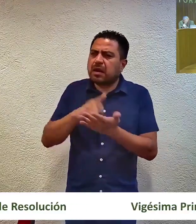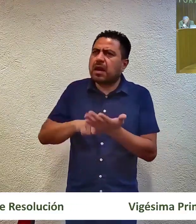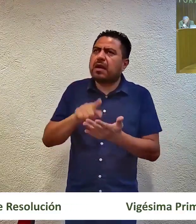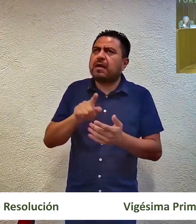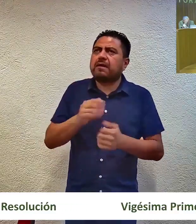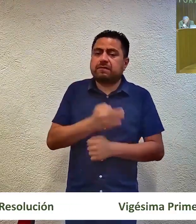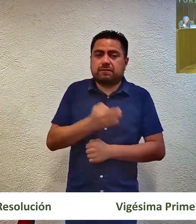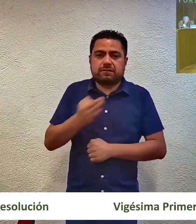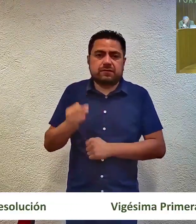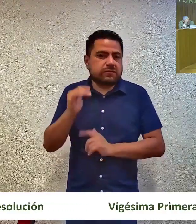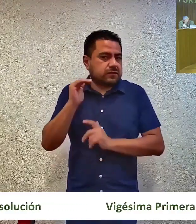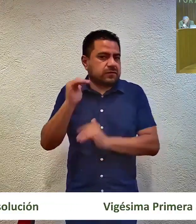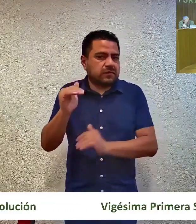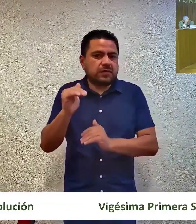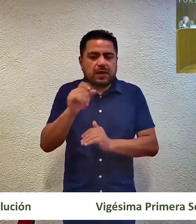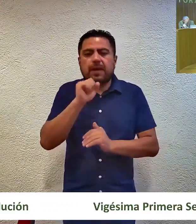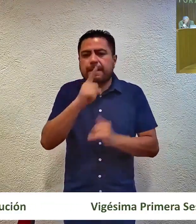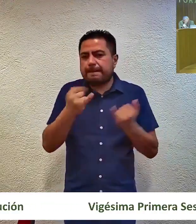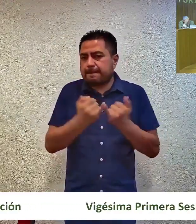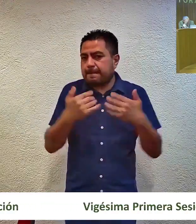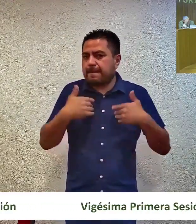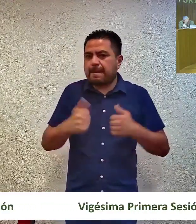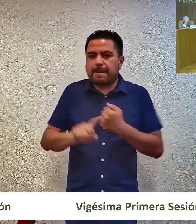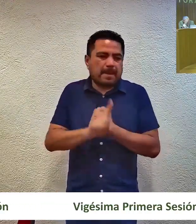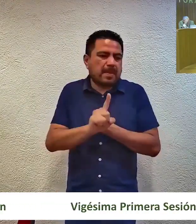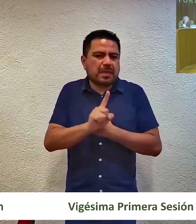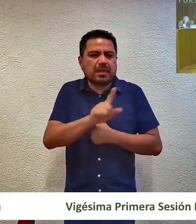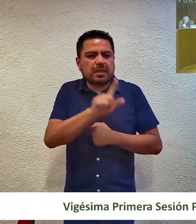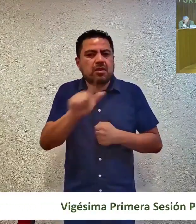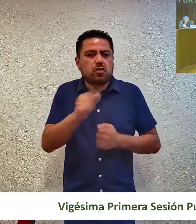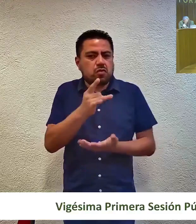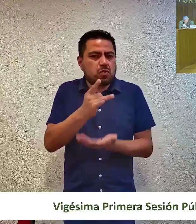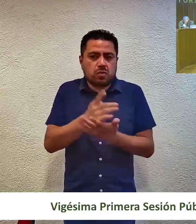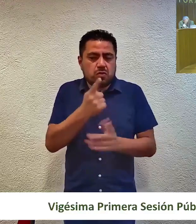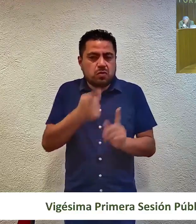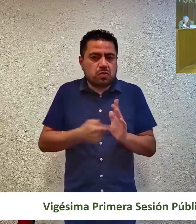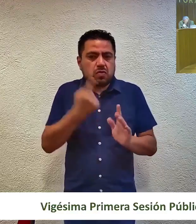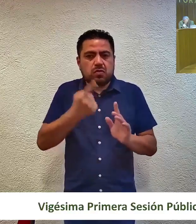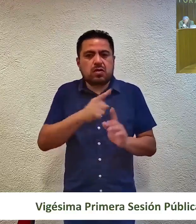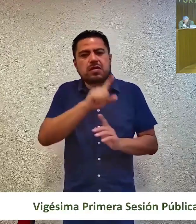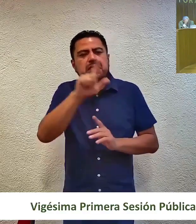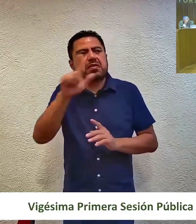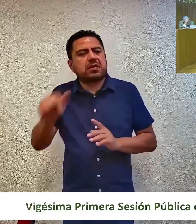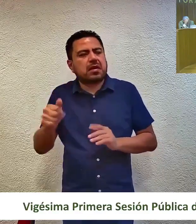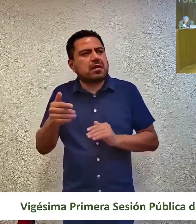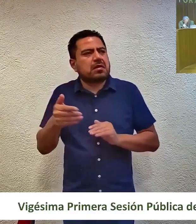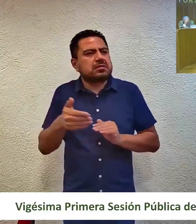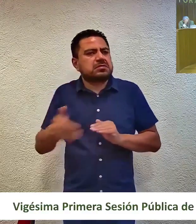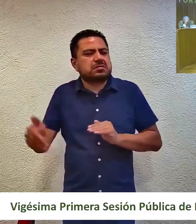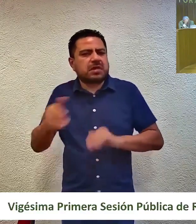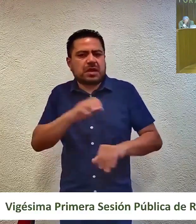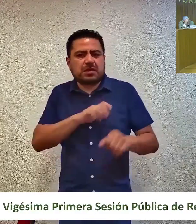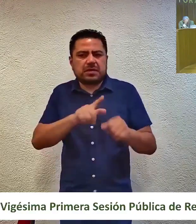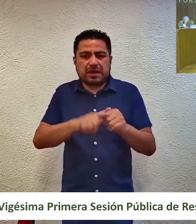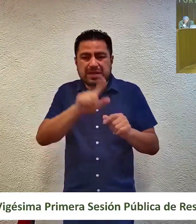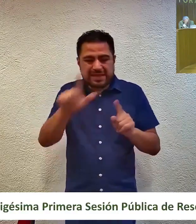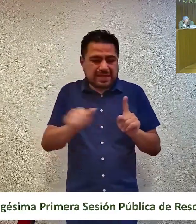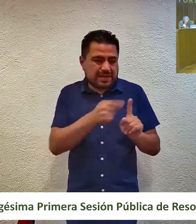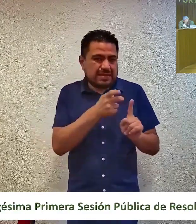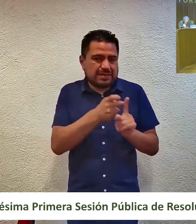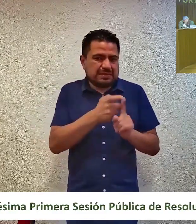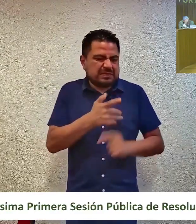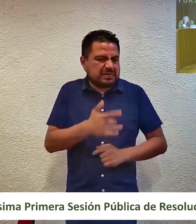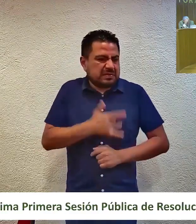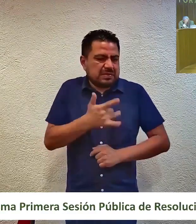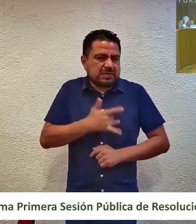violación, en el entendido de que la afectación surge una sola vez y en un momento específico, considerando que estos actos son susceptibles